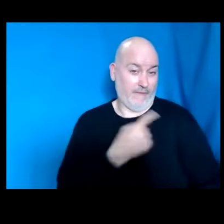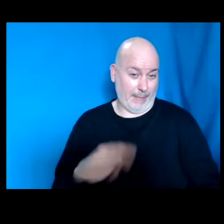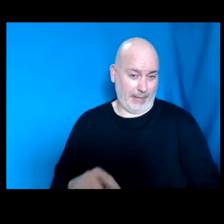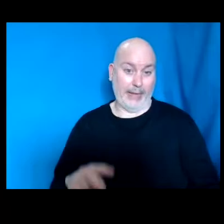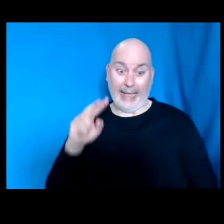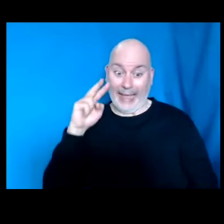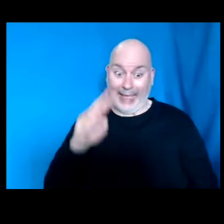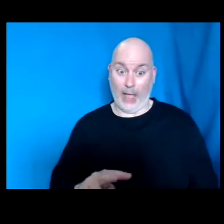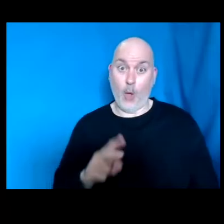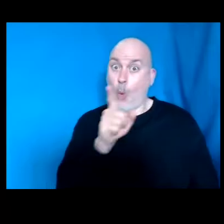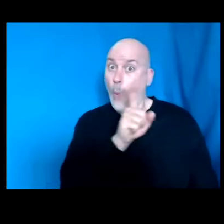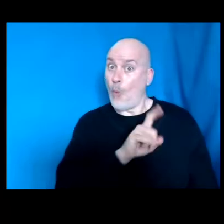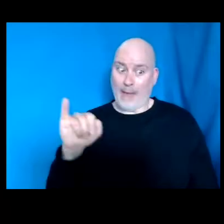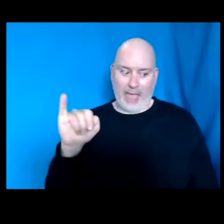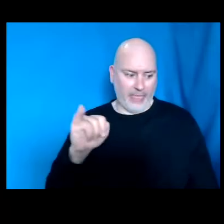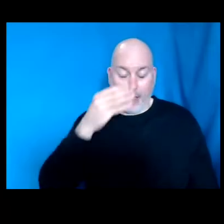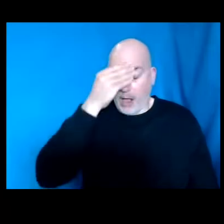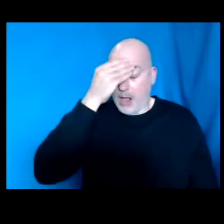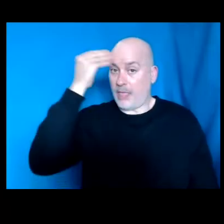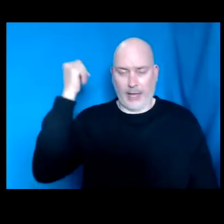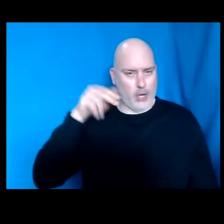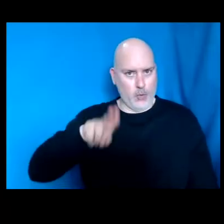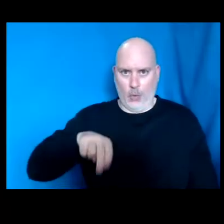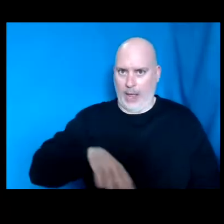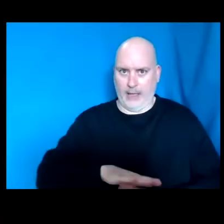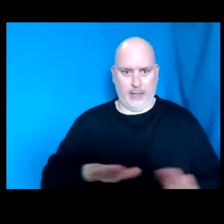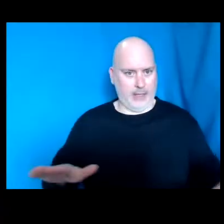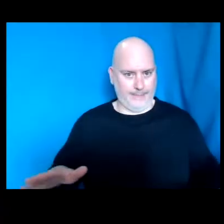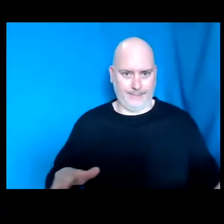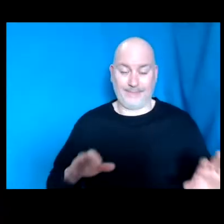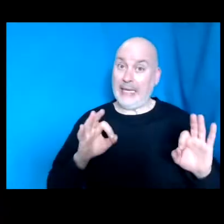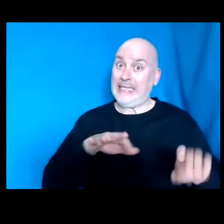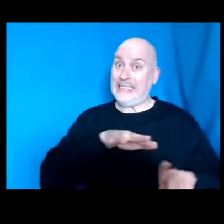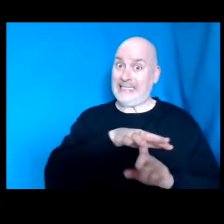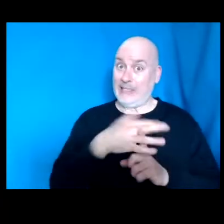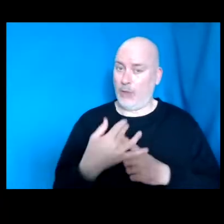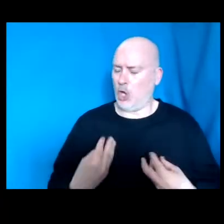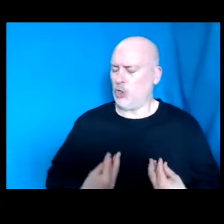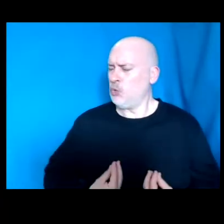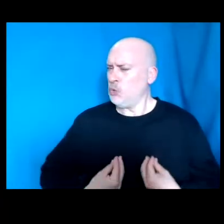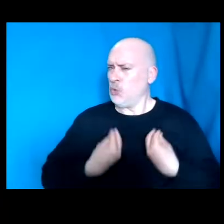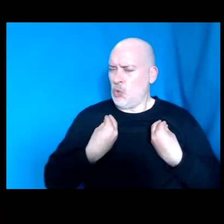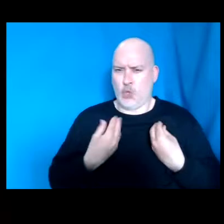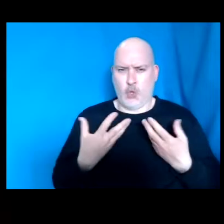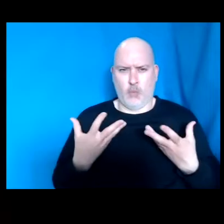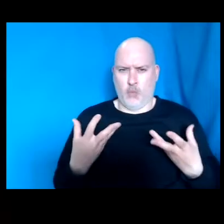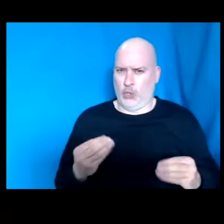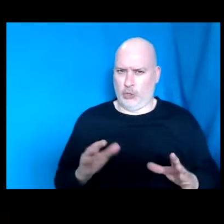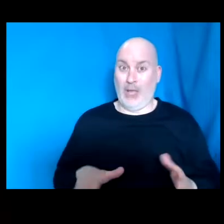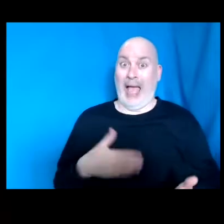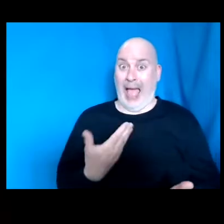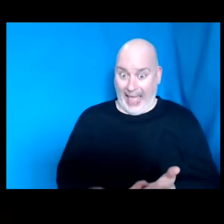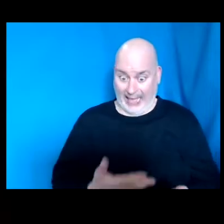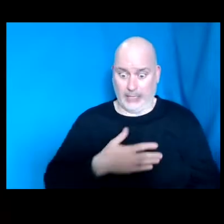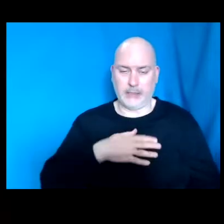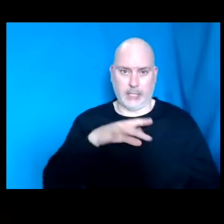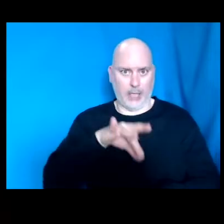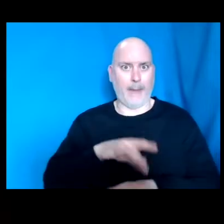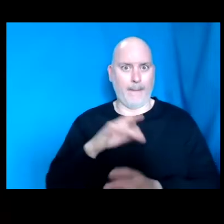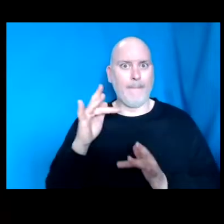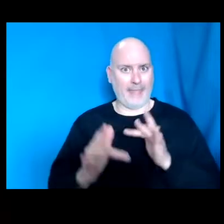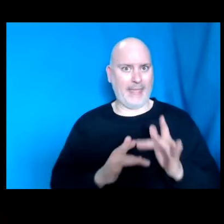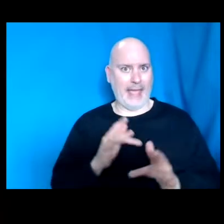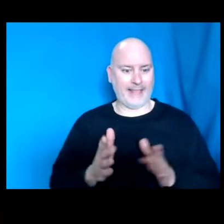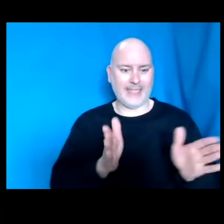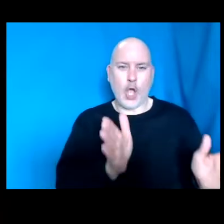se olvida. Y es una situación que la verdad es que asusta mucho, muchísimo, incluso a nosotros cuando estamos en los